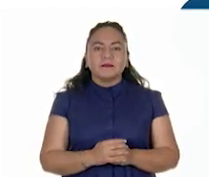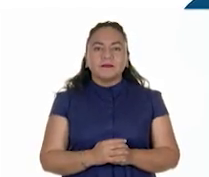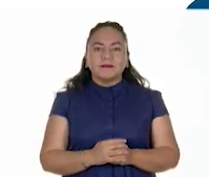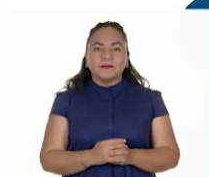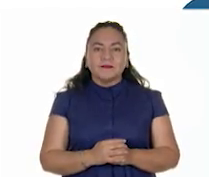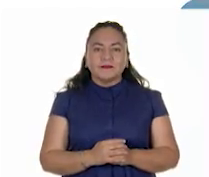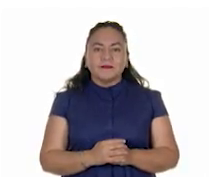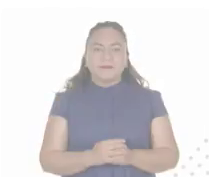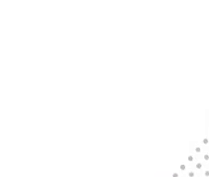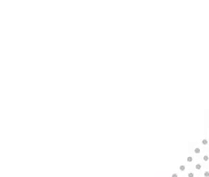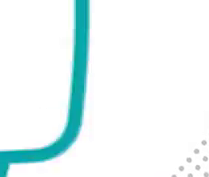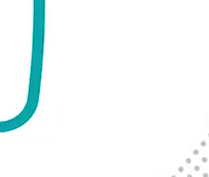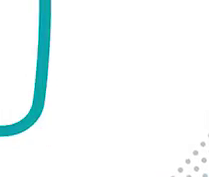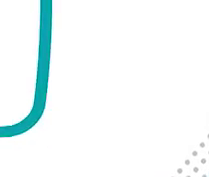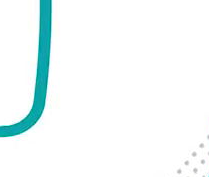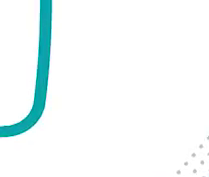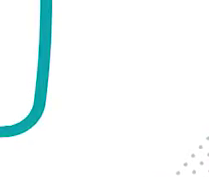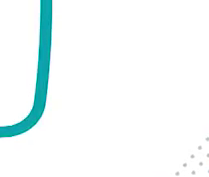.mx